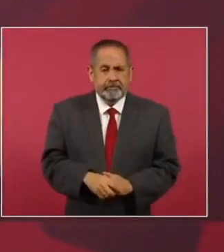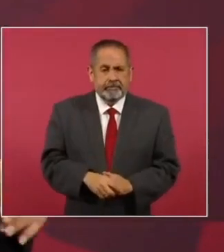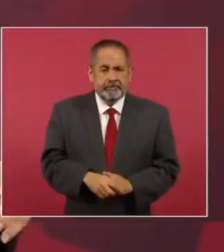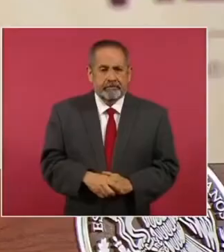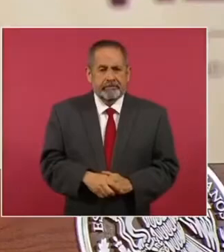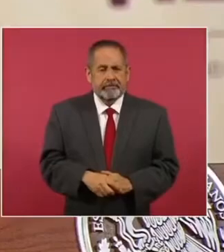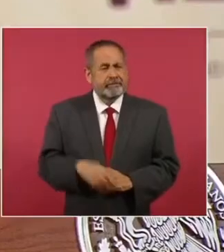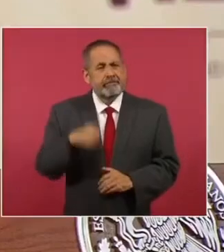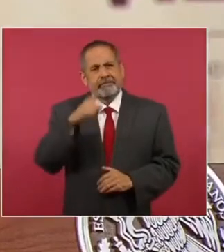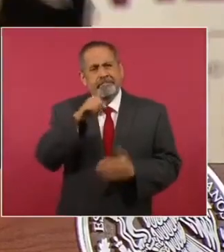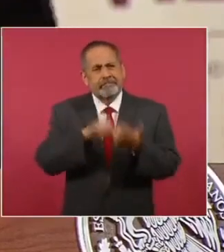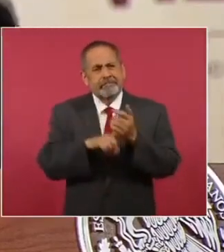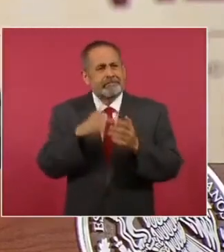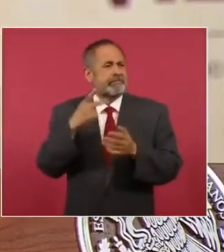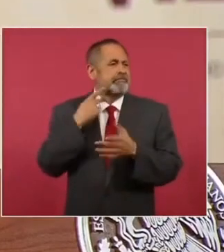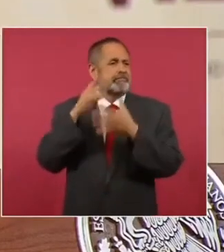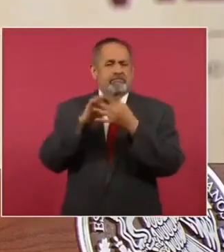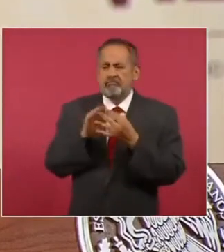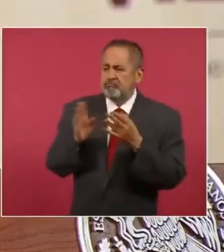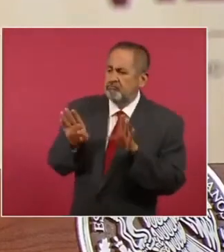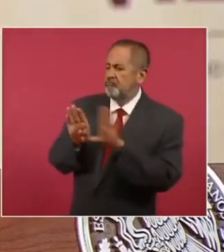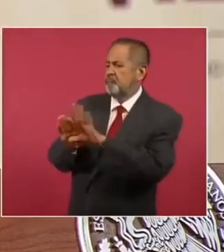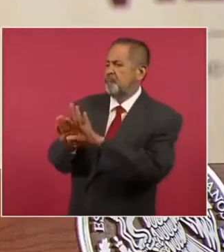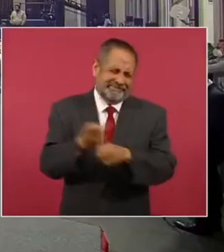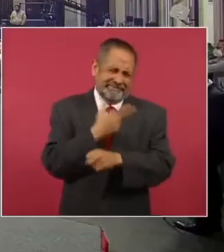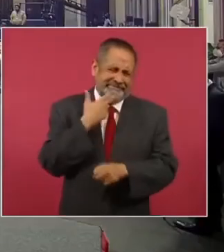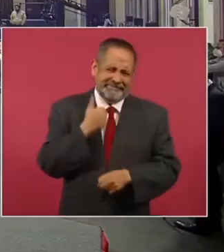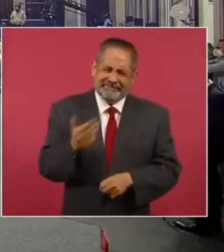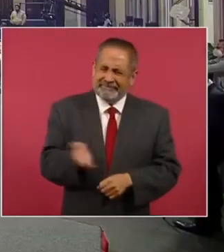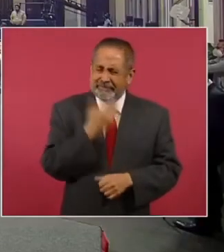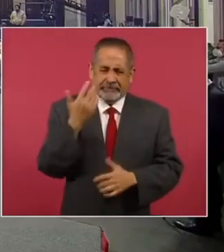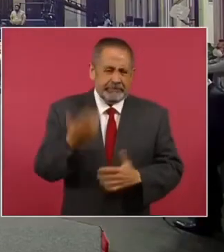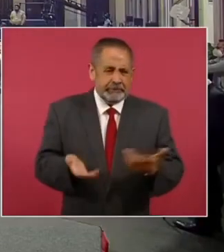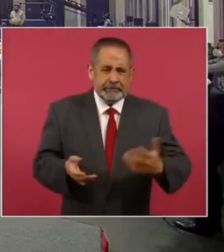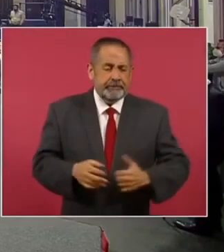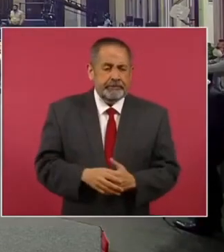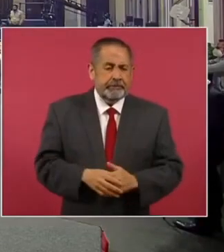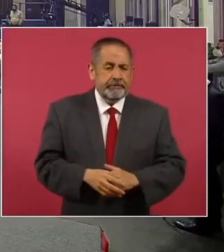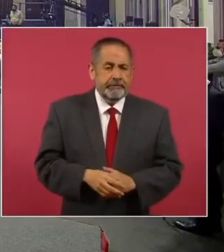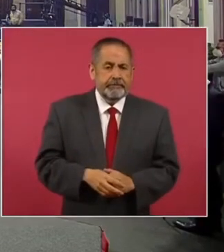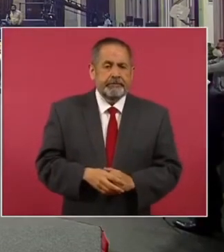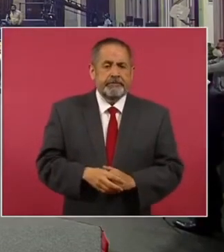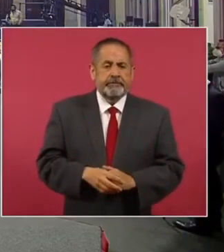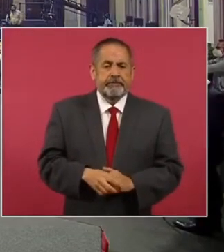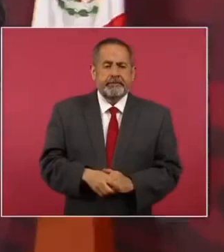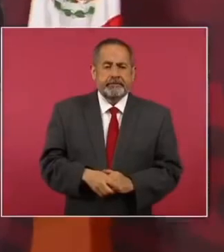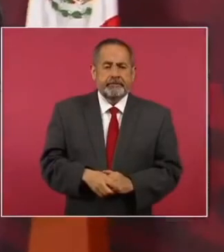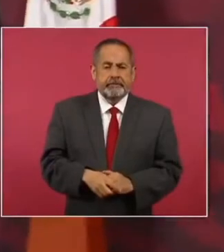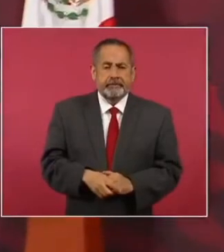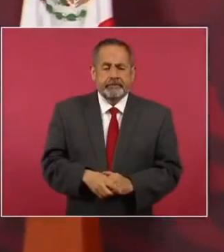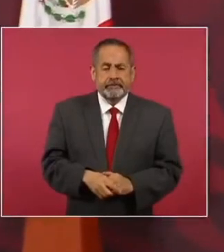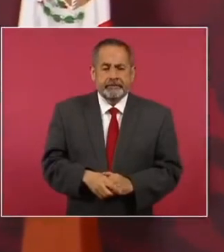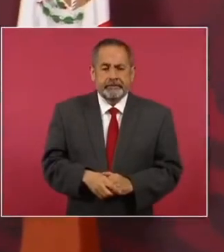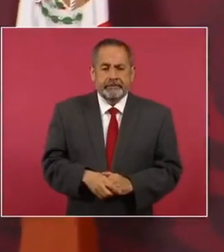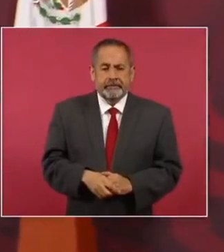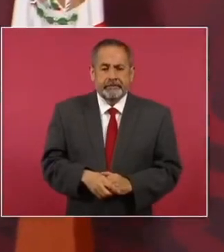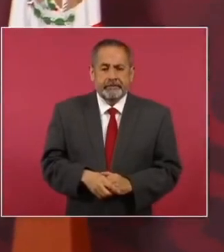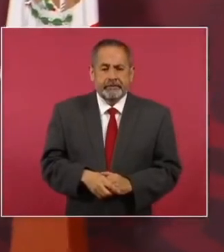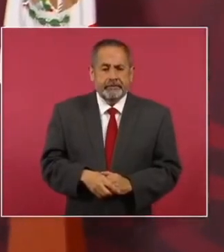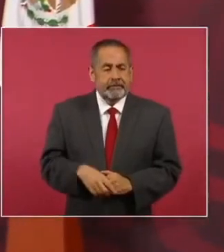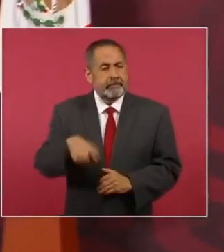es obsoleta esa política exterior. Todavía se